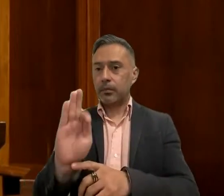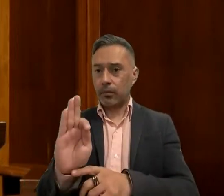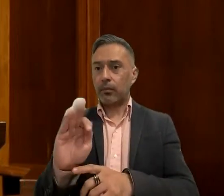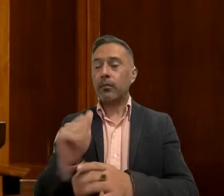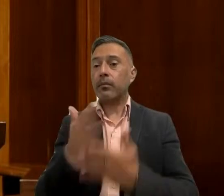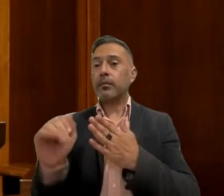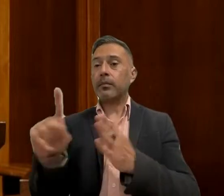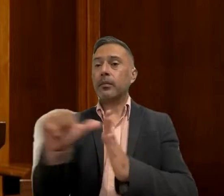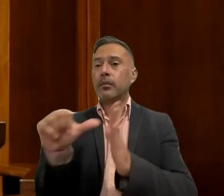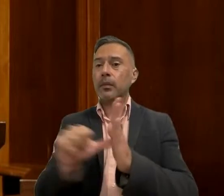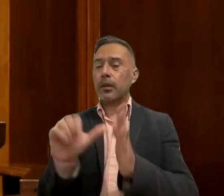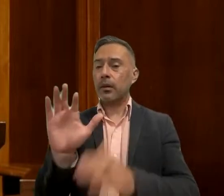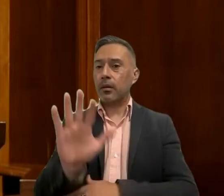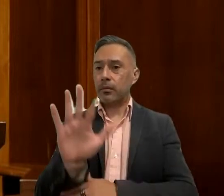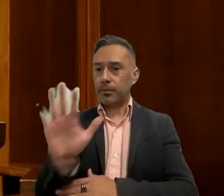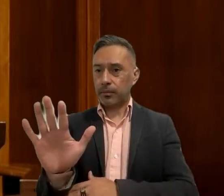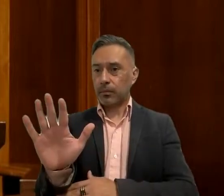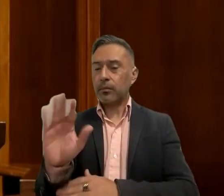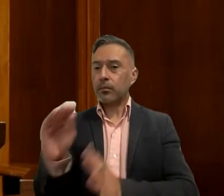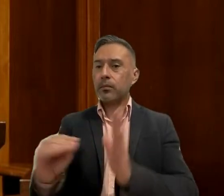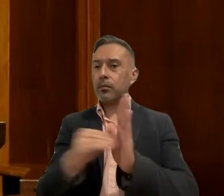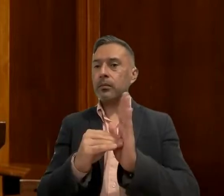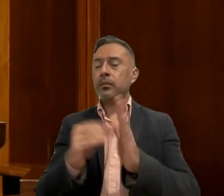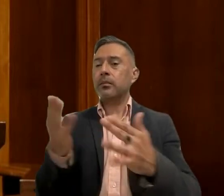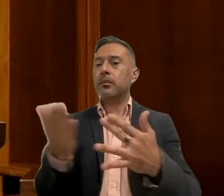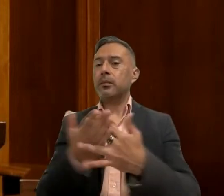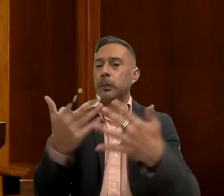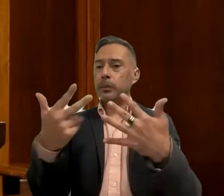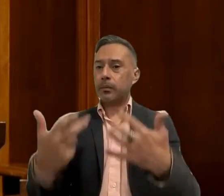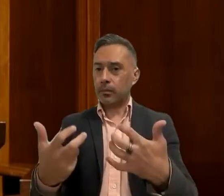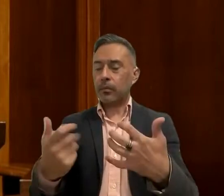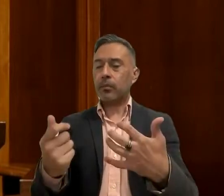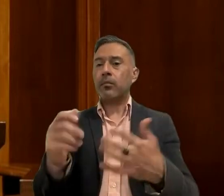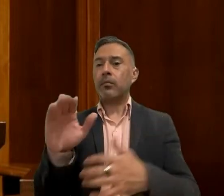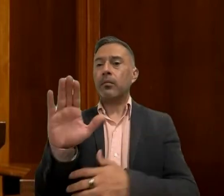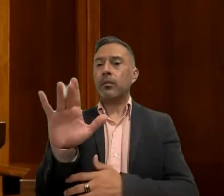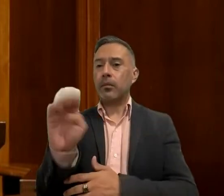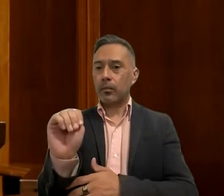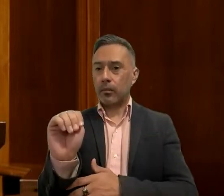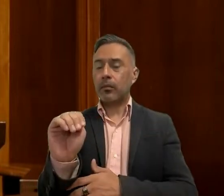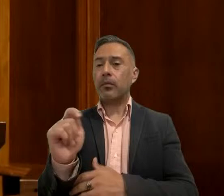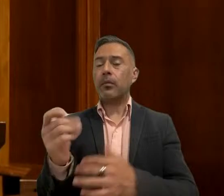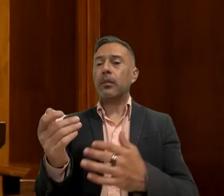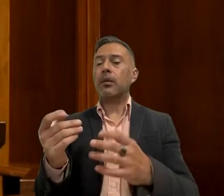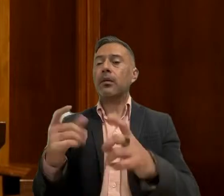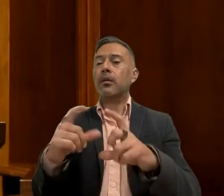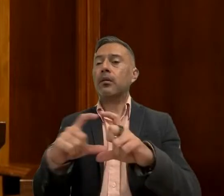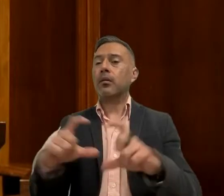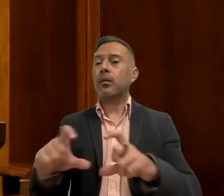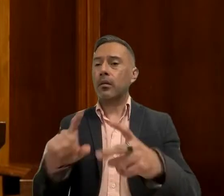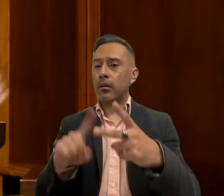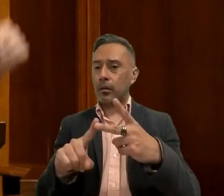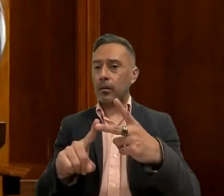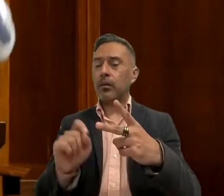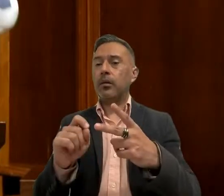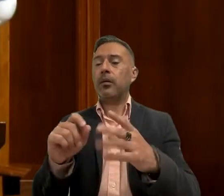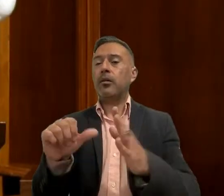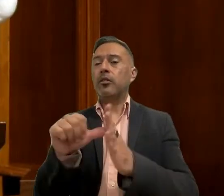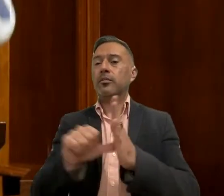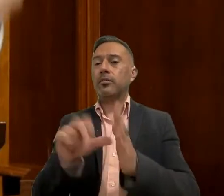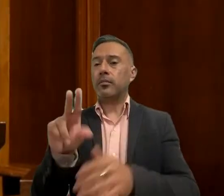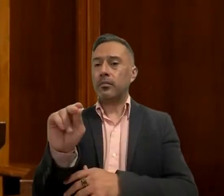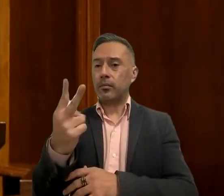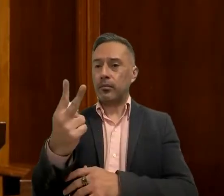artículos 55, la fracción octava, 59, el párrafo segundo, 82, la